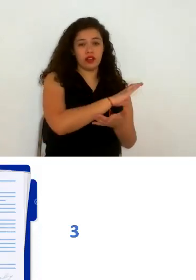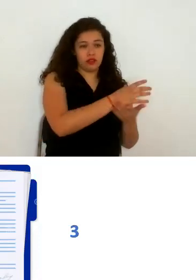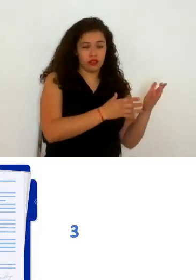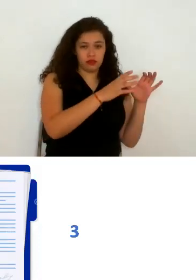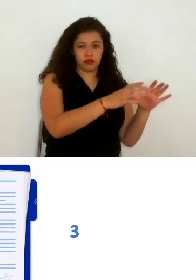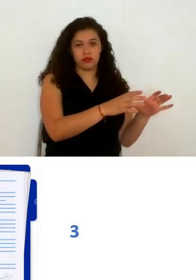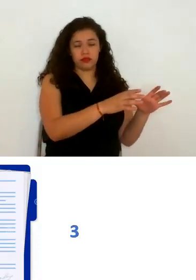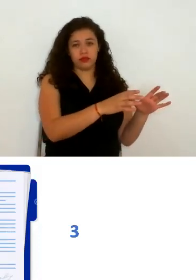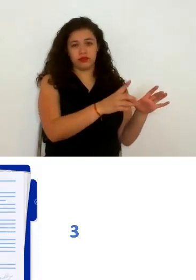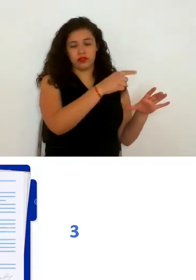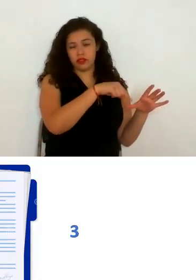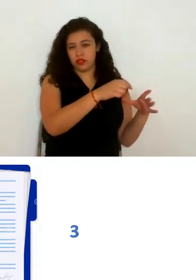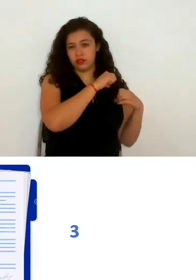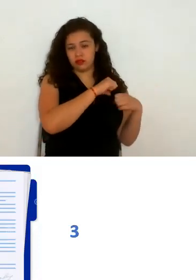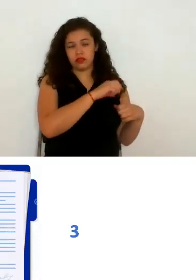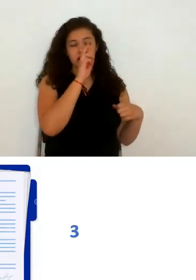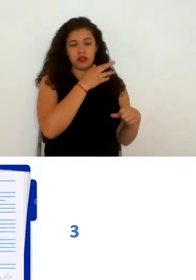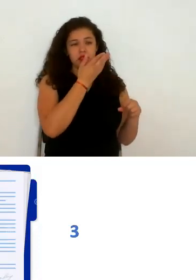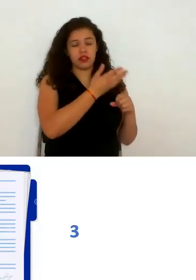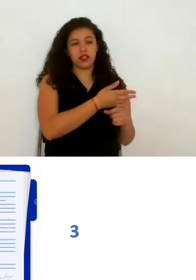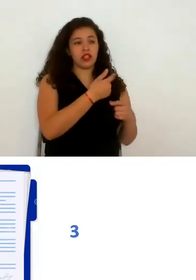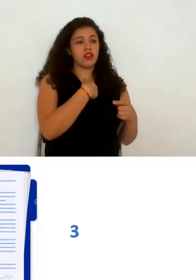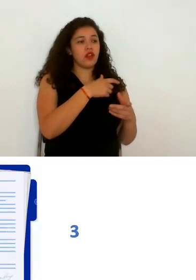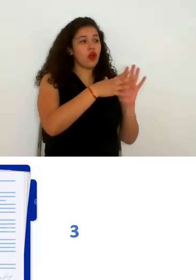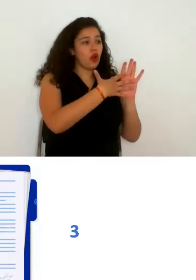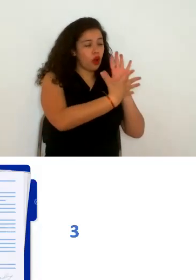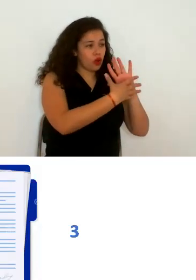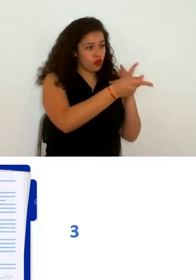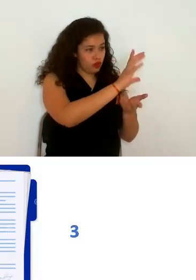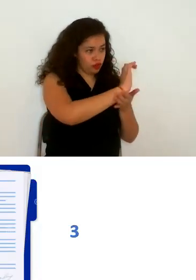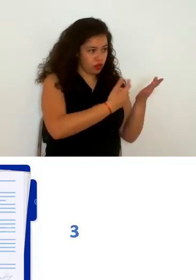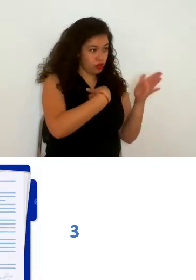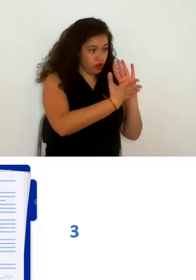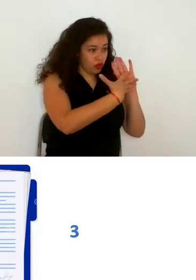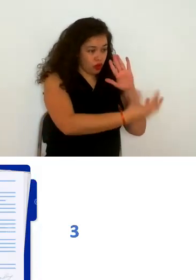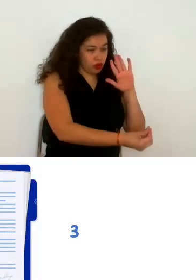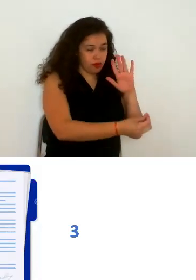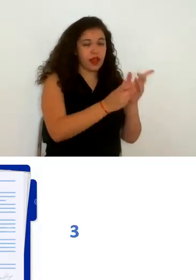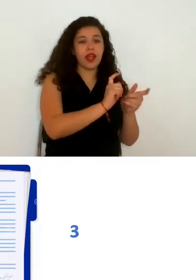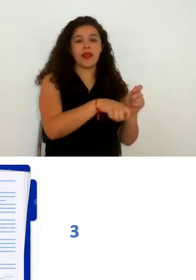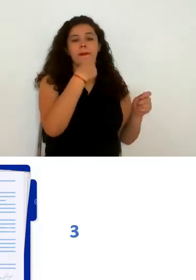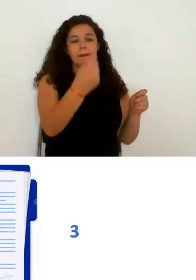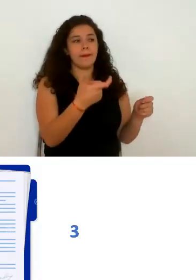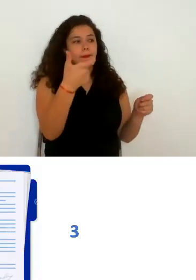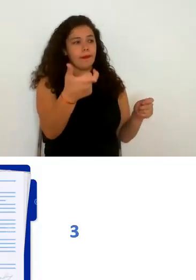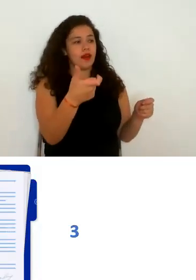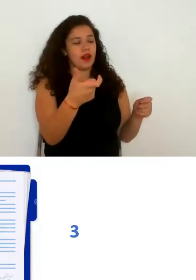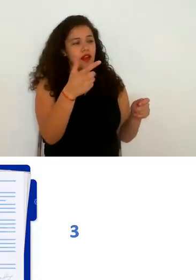ya es el que se encarga de hacer la entrega o la validez de el pago de los